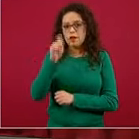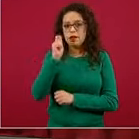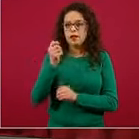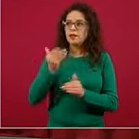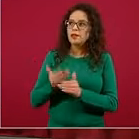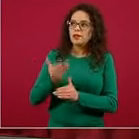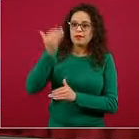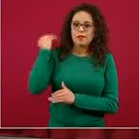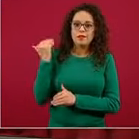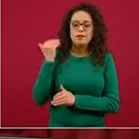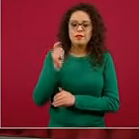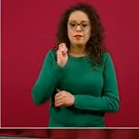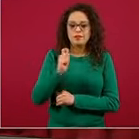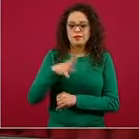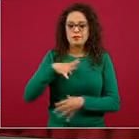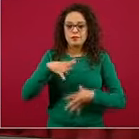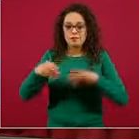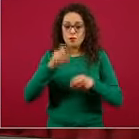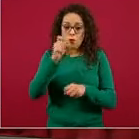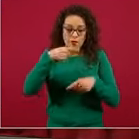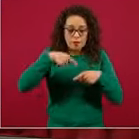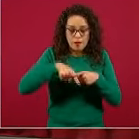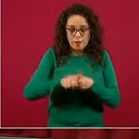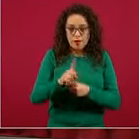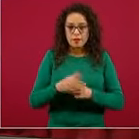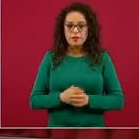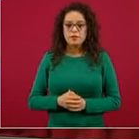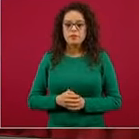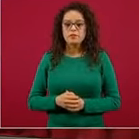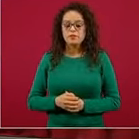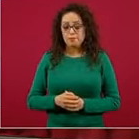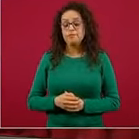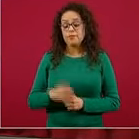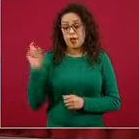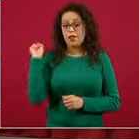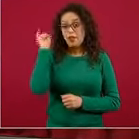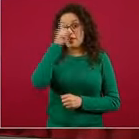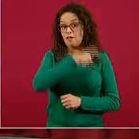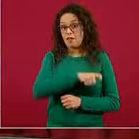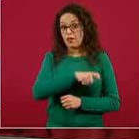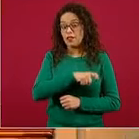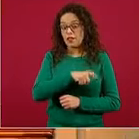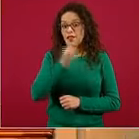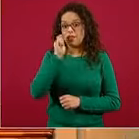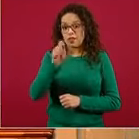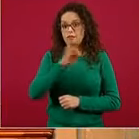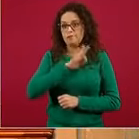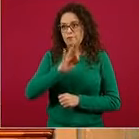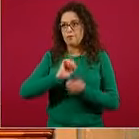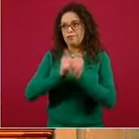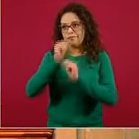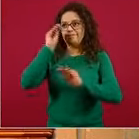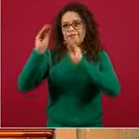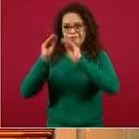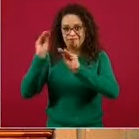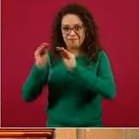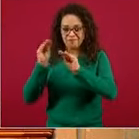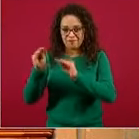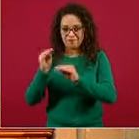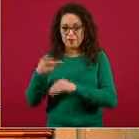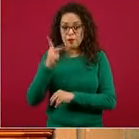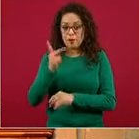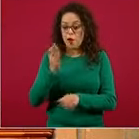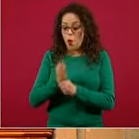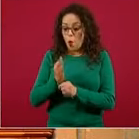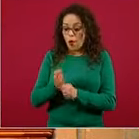la epidemia, que si bien es cierto al principio tomó un poco más de tiempo poder obtenerla, dado que en este momento se tiene